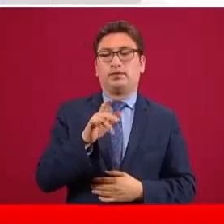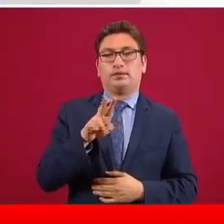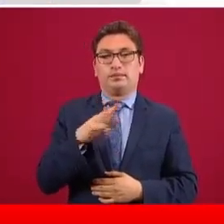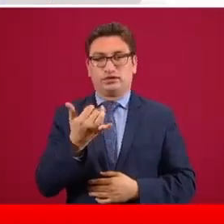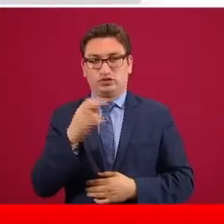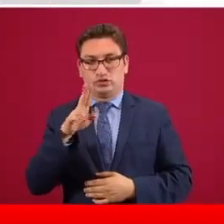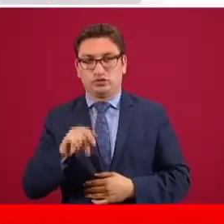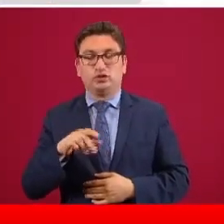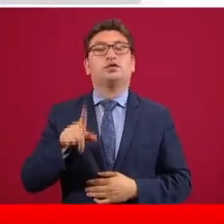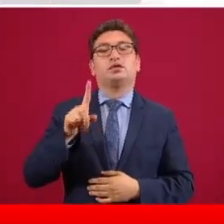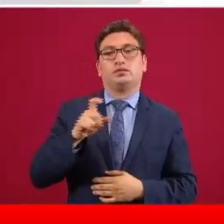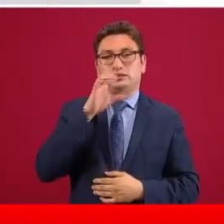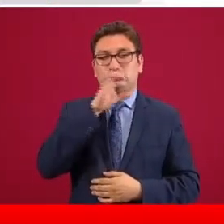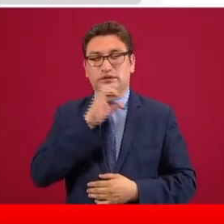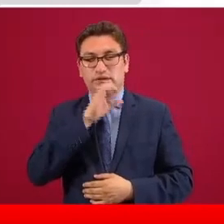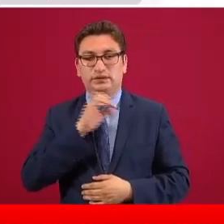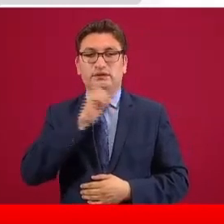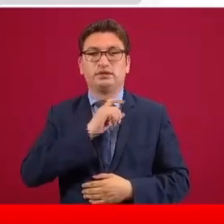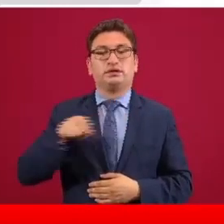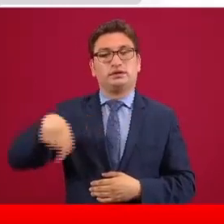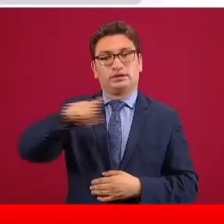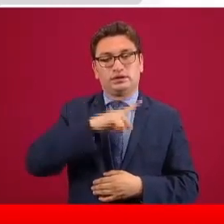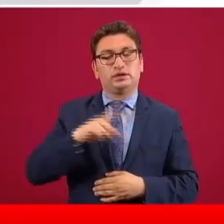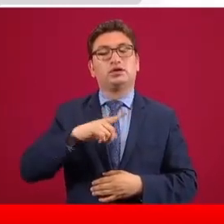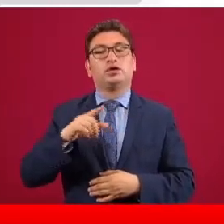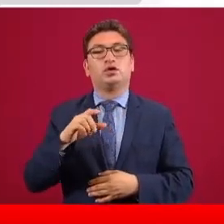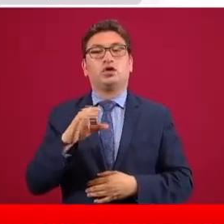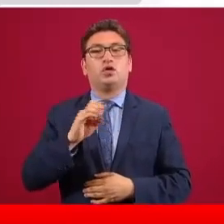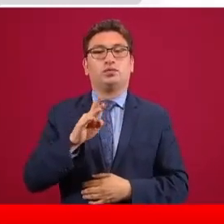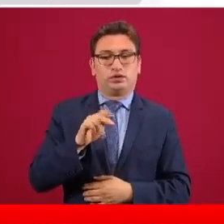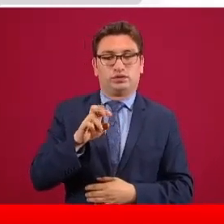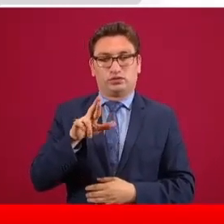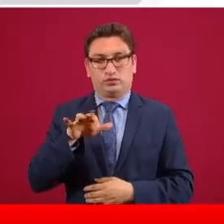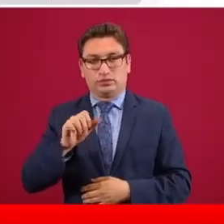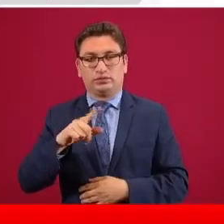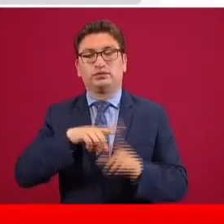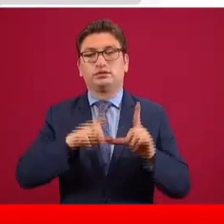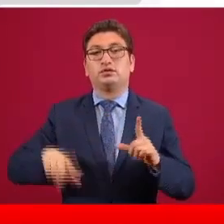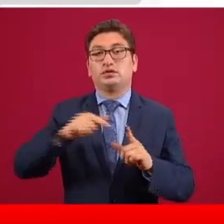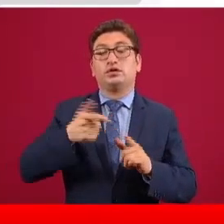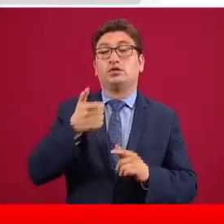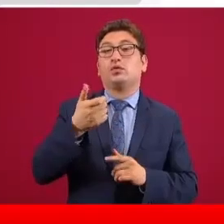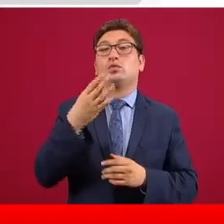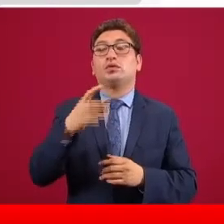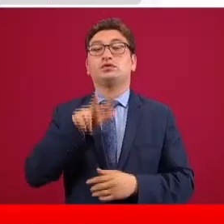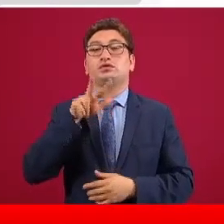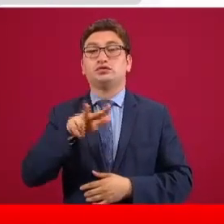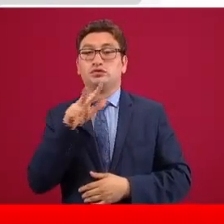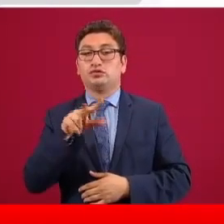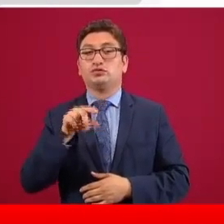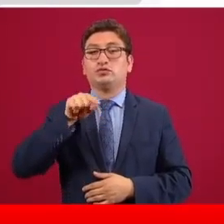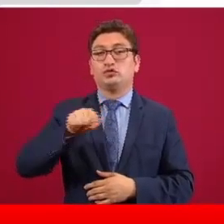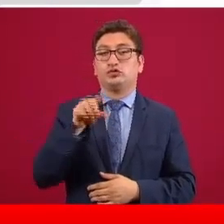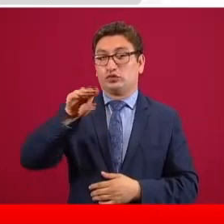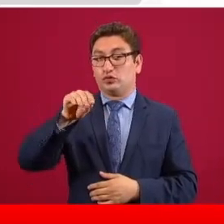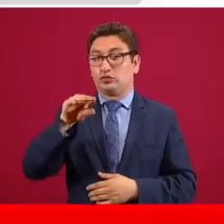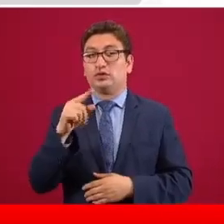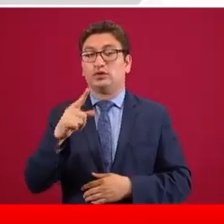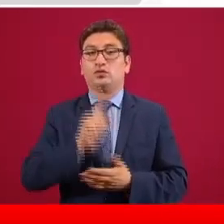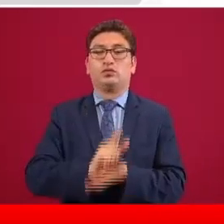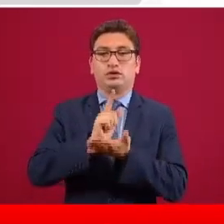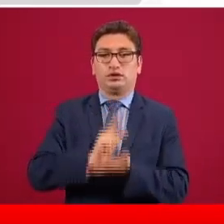Arteaga, Aguascalientes, operadora nacional de Combi, un precio al público de 18.90 por litro, con un margen